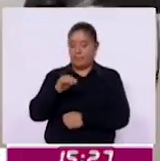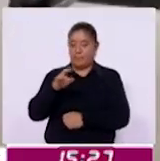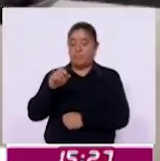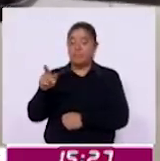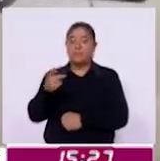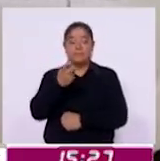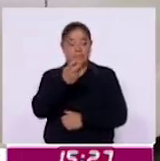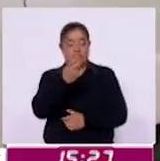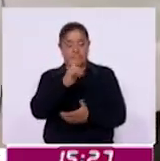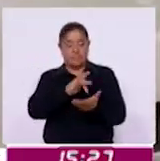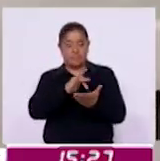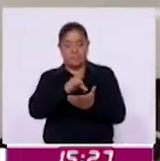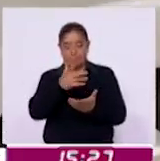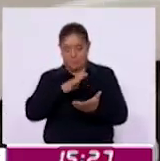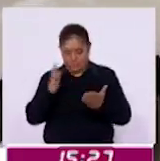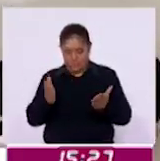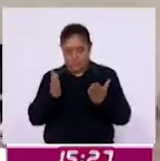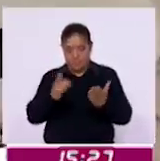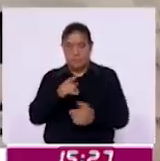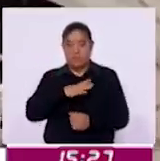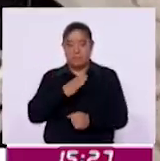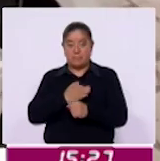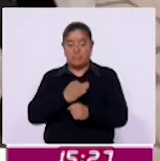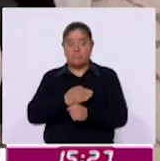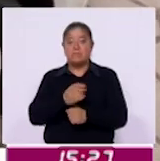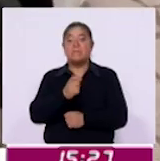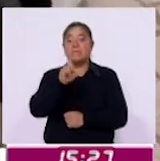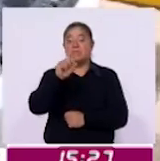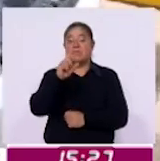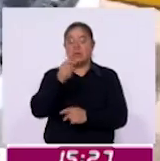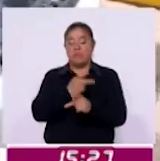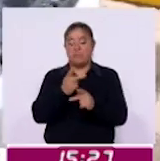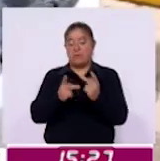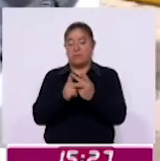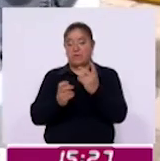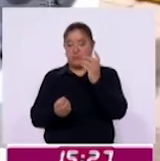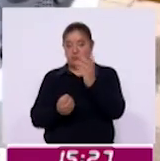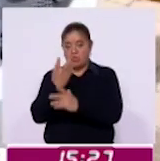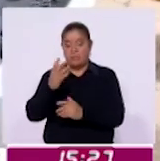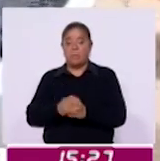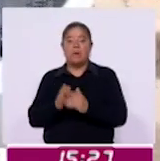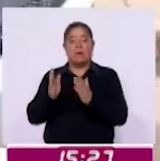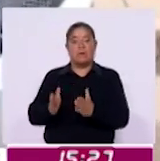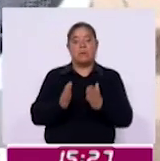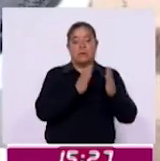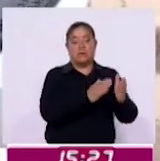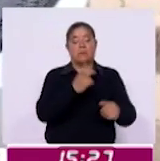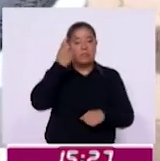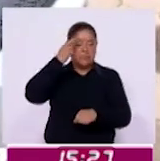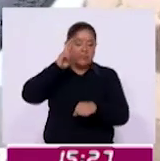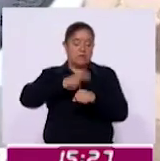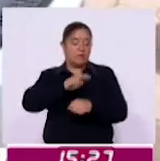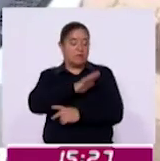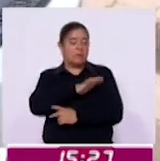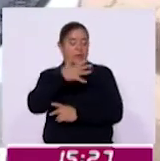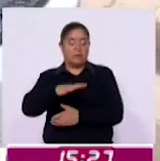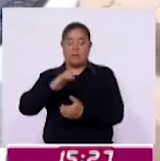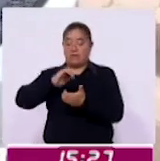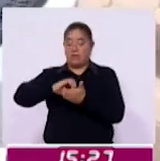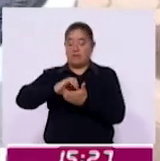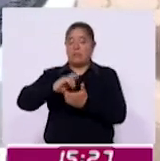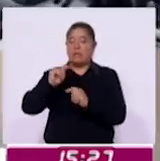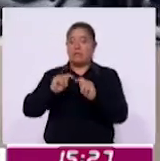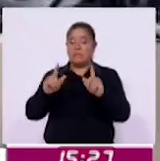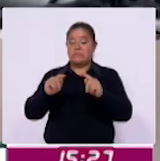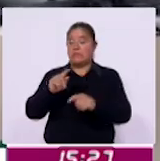entidad, actualmente cuenta con 20 nuevos bachilleratos. Por otra parte, el director general de CONALEP Tlaxcala,